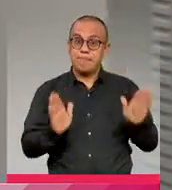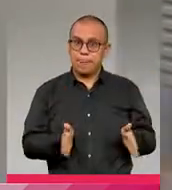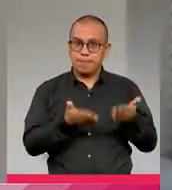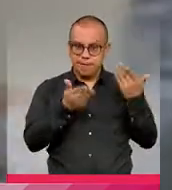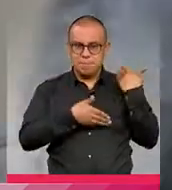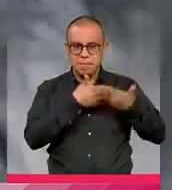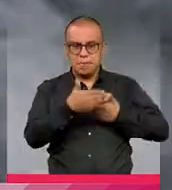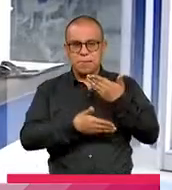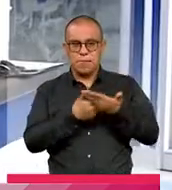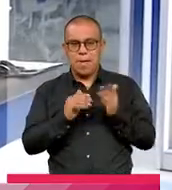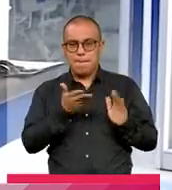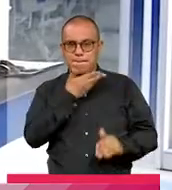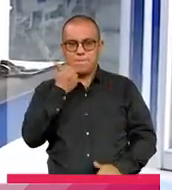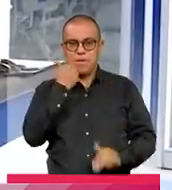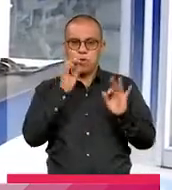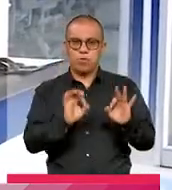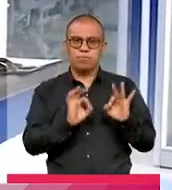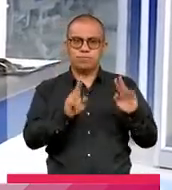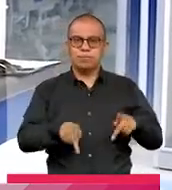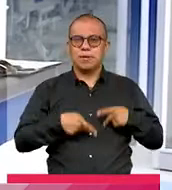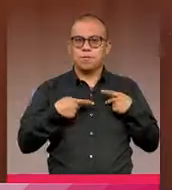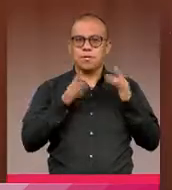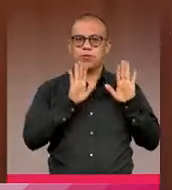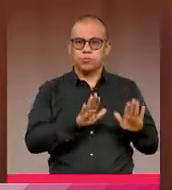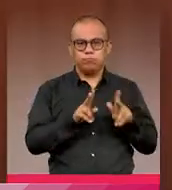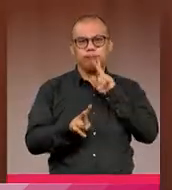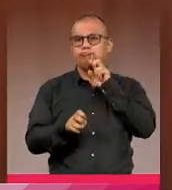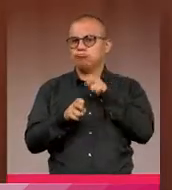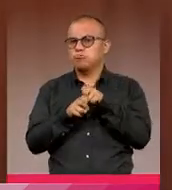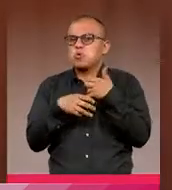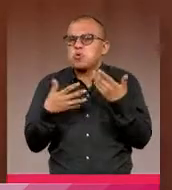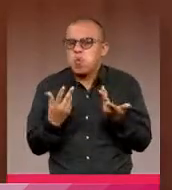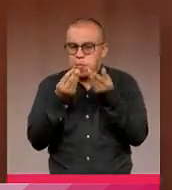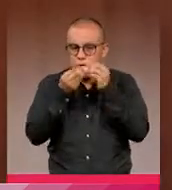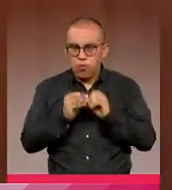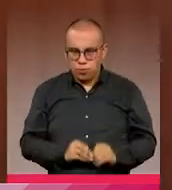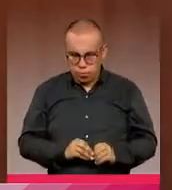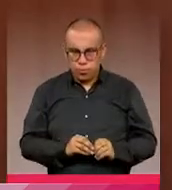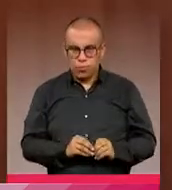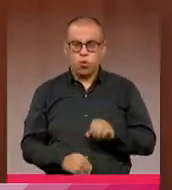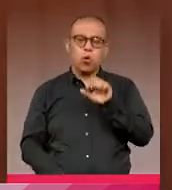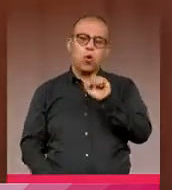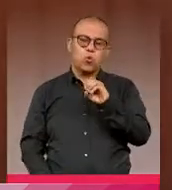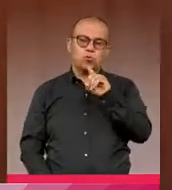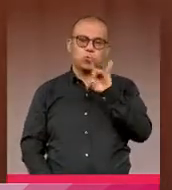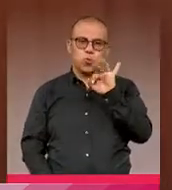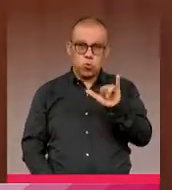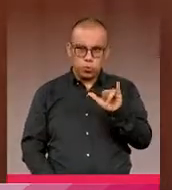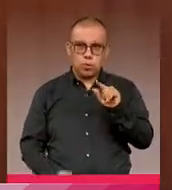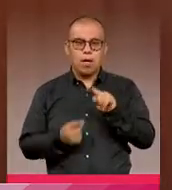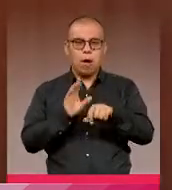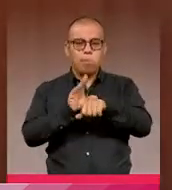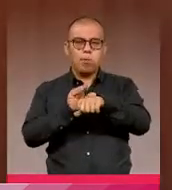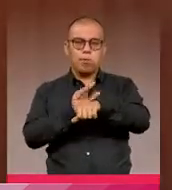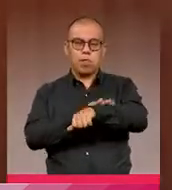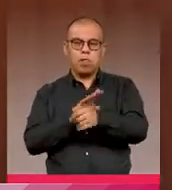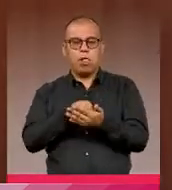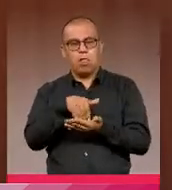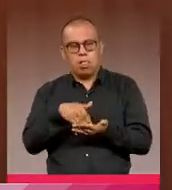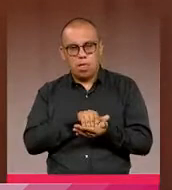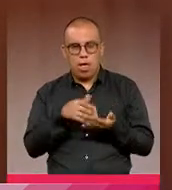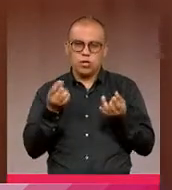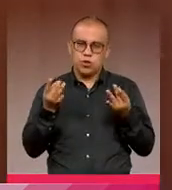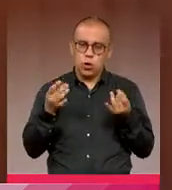celeridad tendrá la mejora de su calidad de vida. Hay dificultades de tipo osteomuscular, pérdida de masa muscular, debilidad,